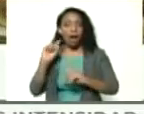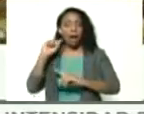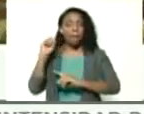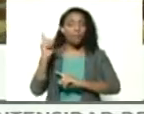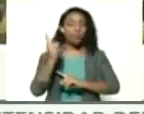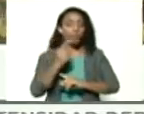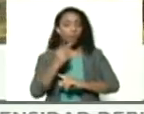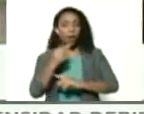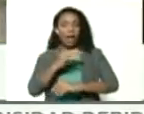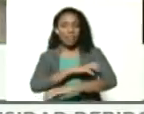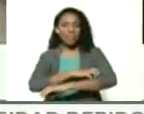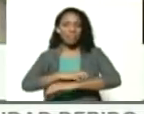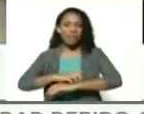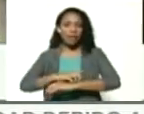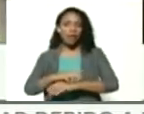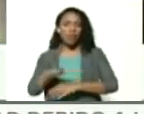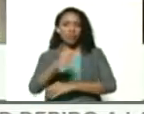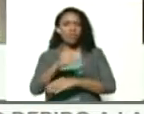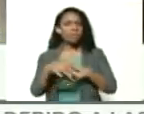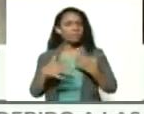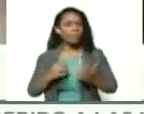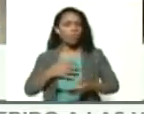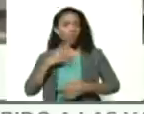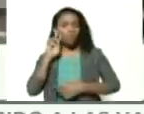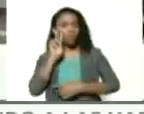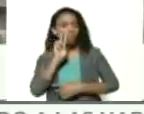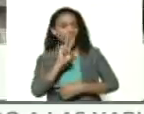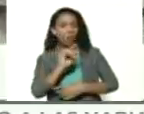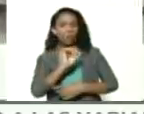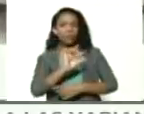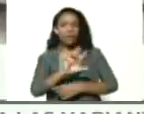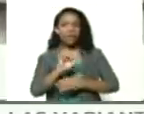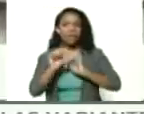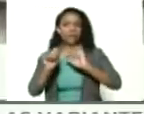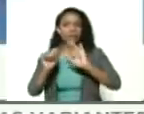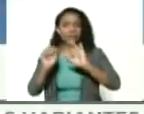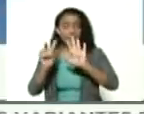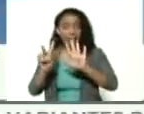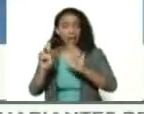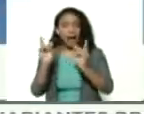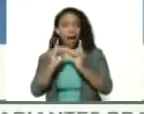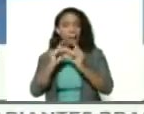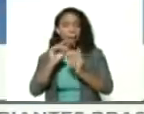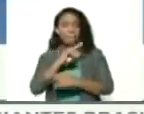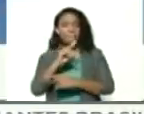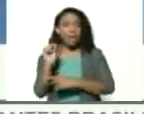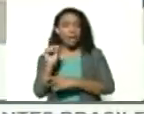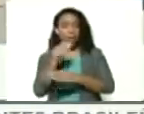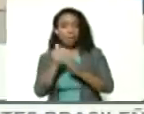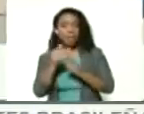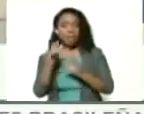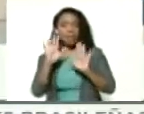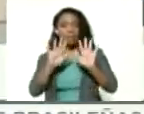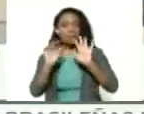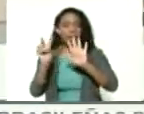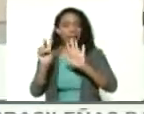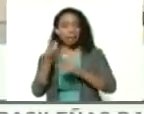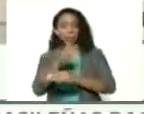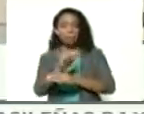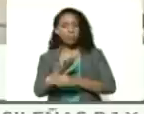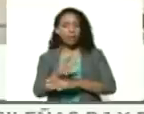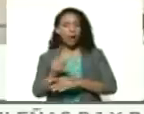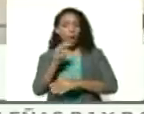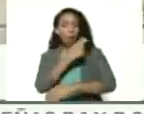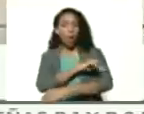El Tigre, donde podemos observar 37 camas, de las cuales 20 moderadas y 17 leves. En el